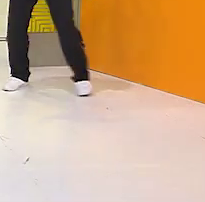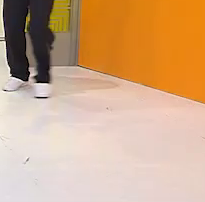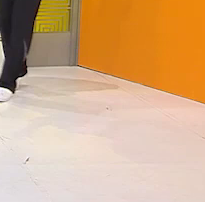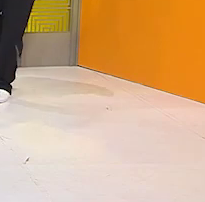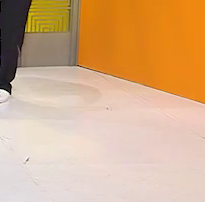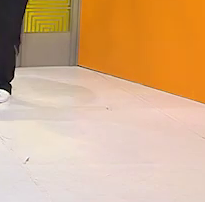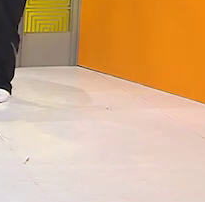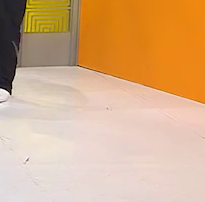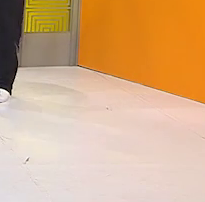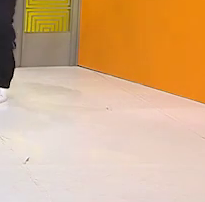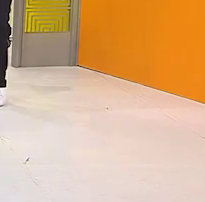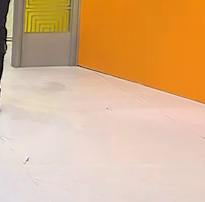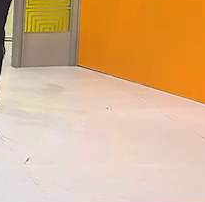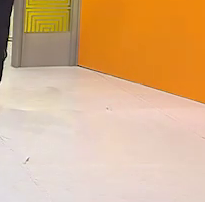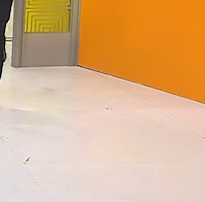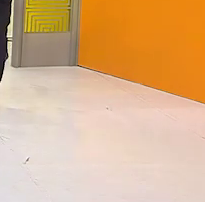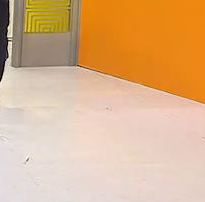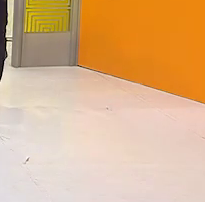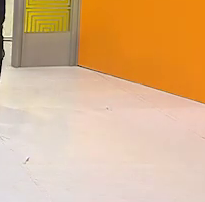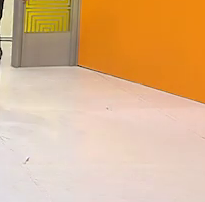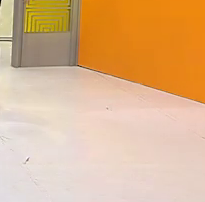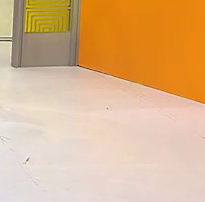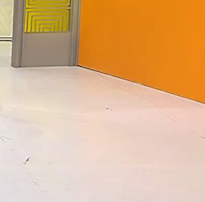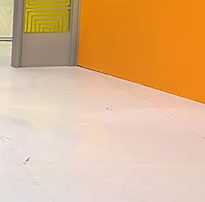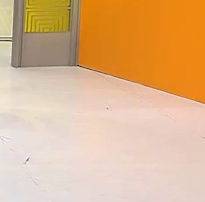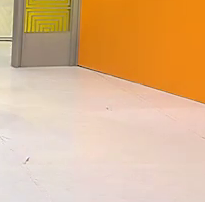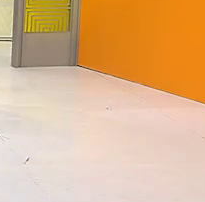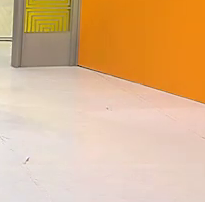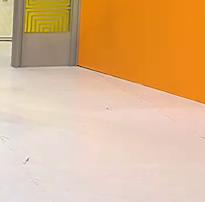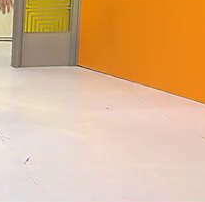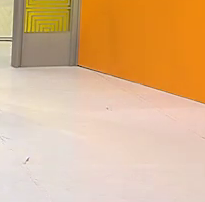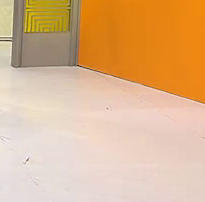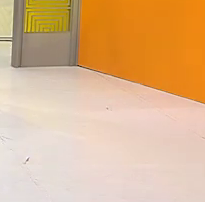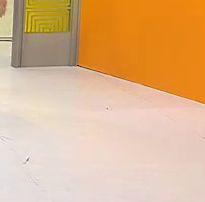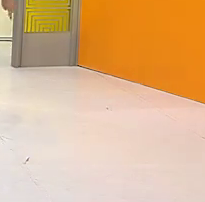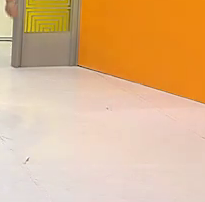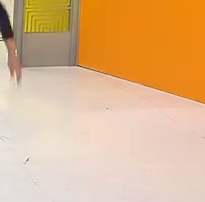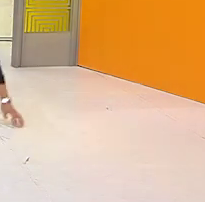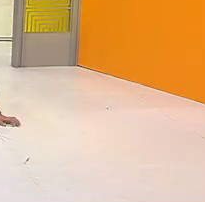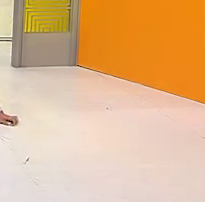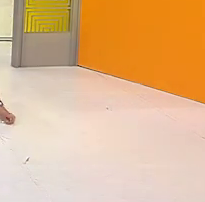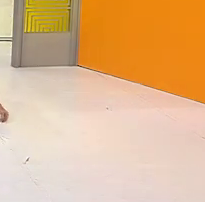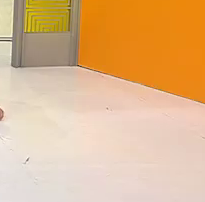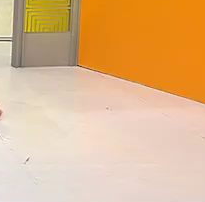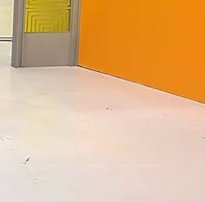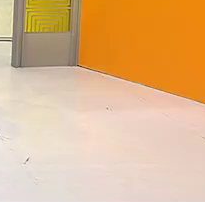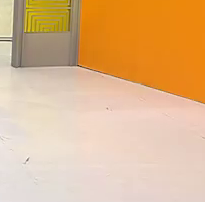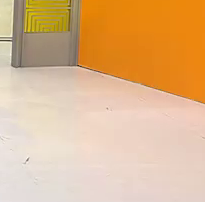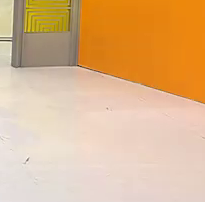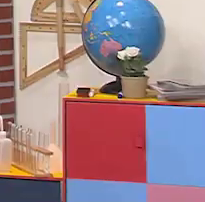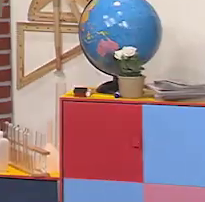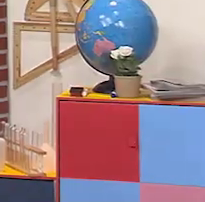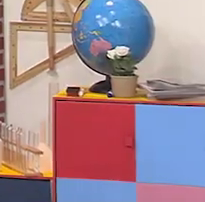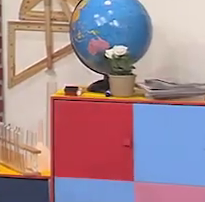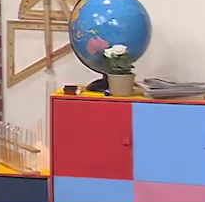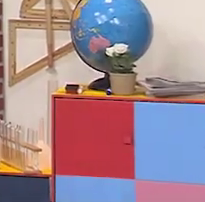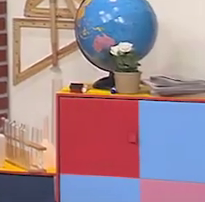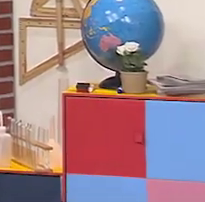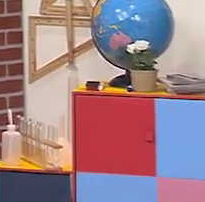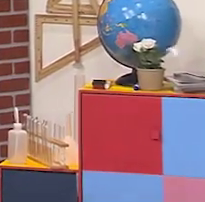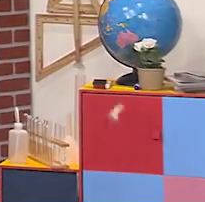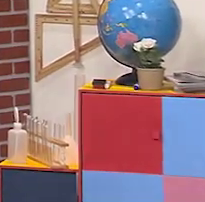Venga, allá en casita. Ahí está. Ahí está. Ahí está. ¿Cuánto me falta? ¿Cuánto me falta de tiempo,